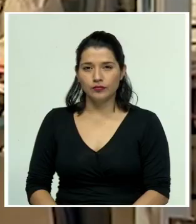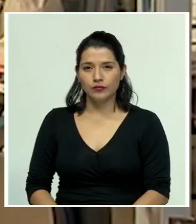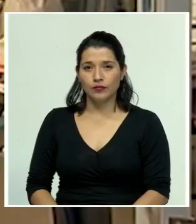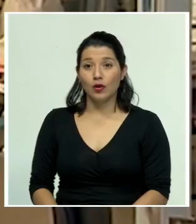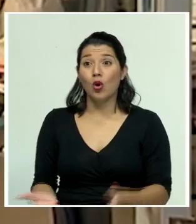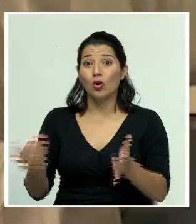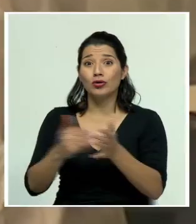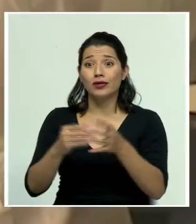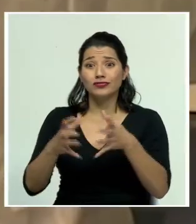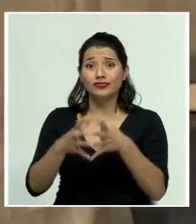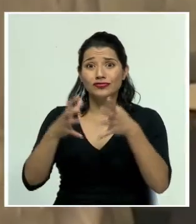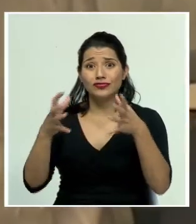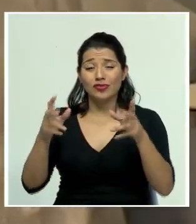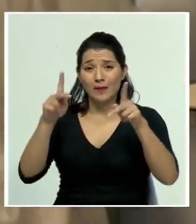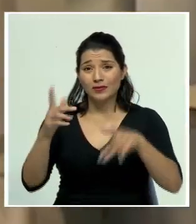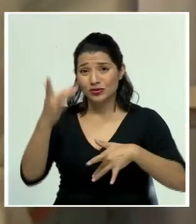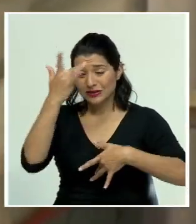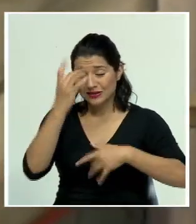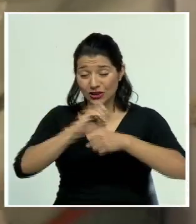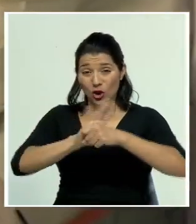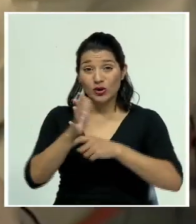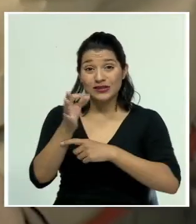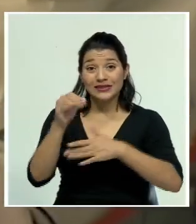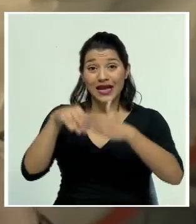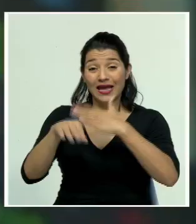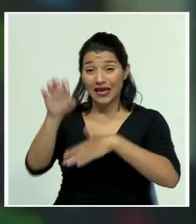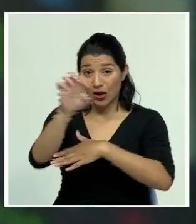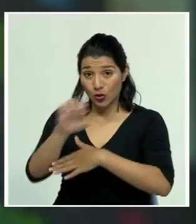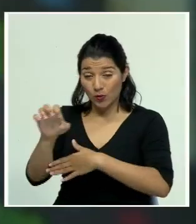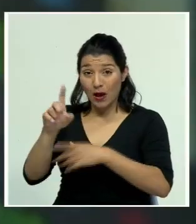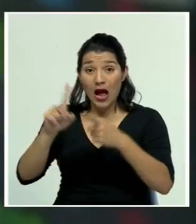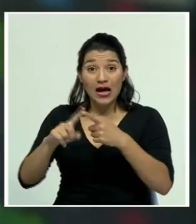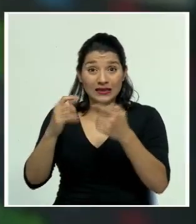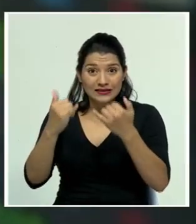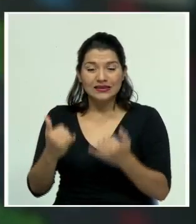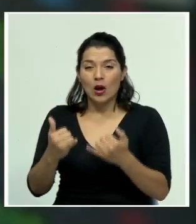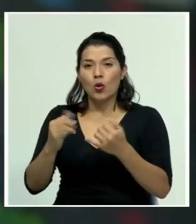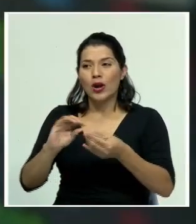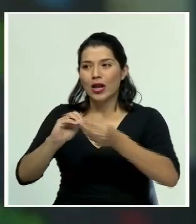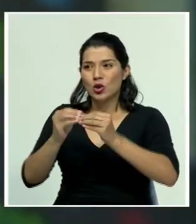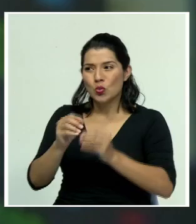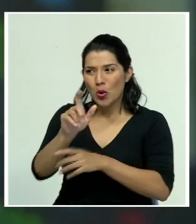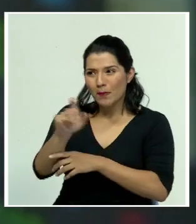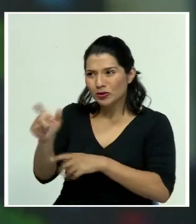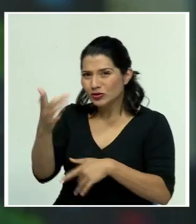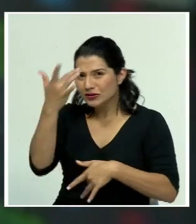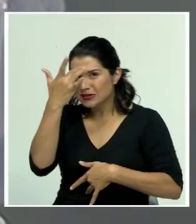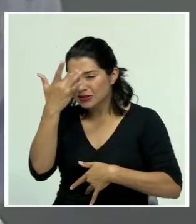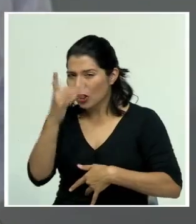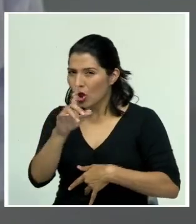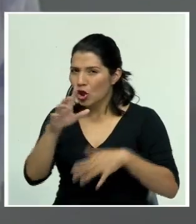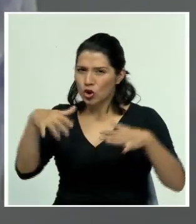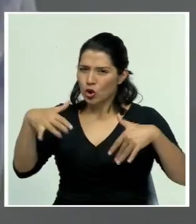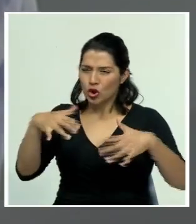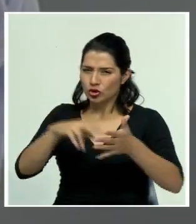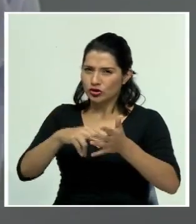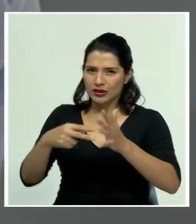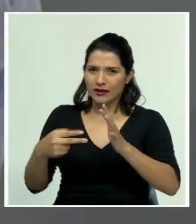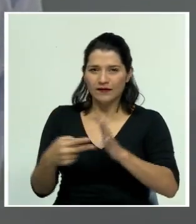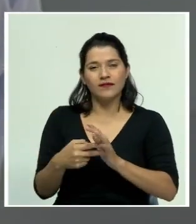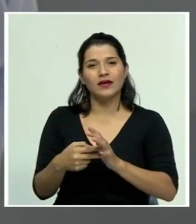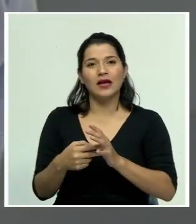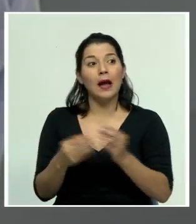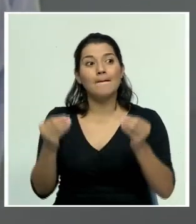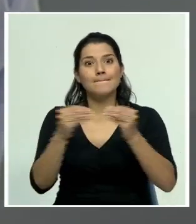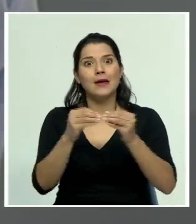Repunta la COVID-19 en Europa. Por el momento, el aumento de las infecciones no se refleja en un incremento notable de los ingresos